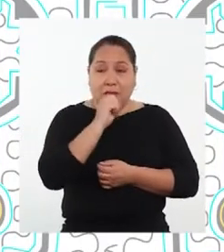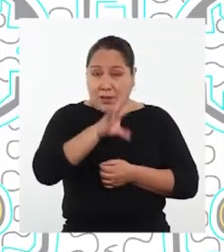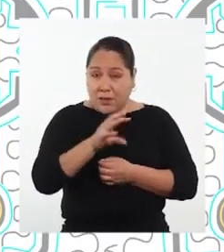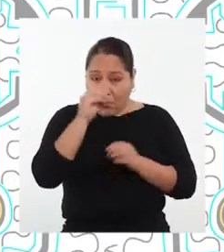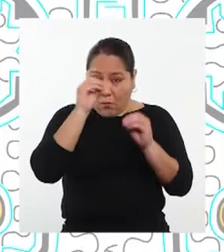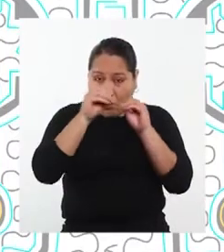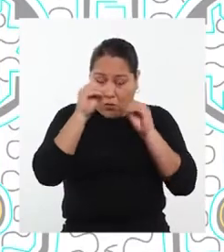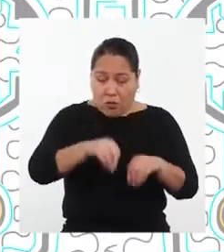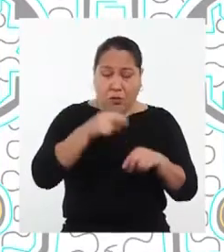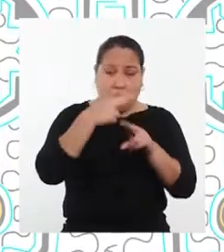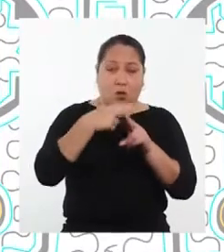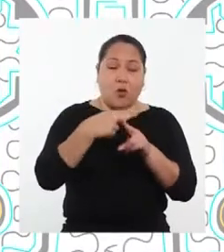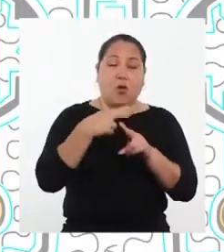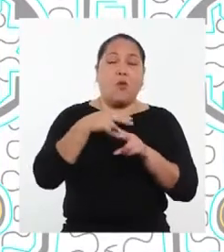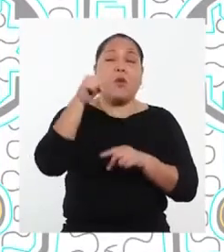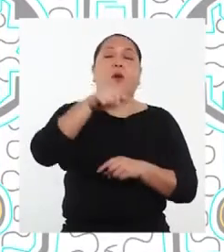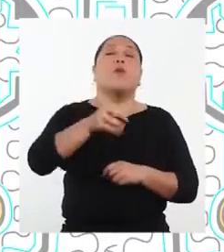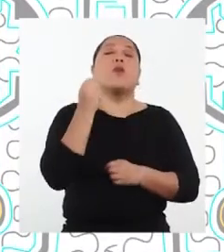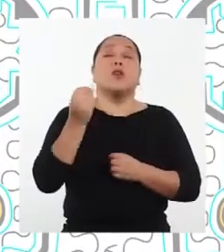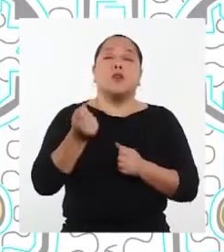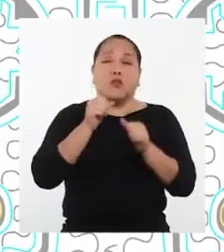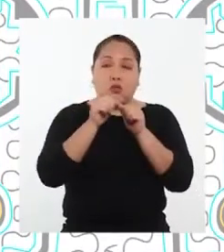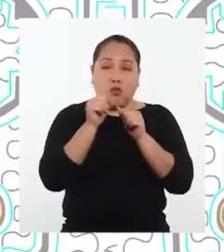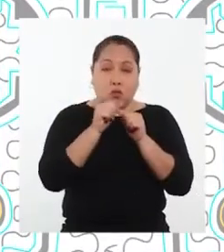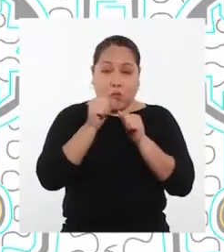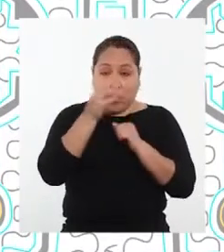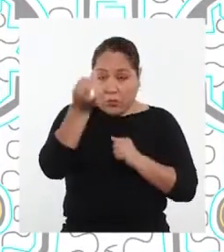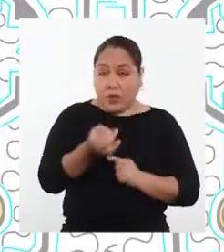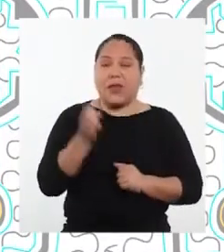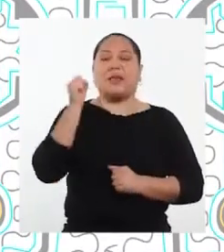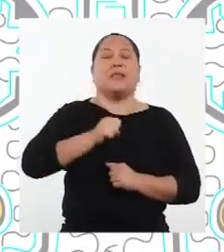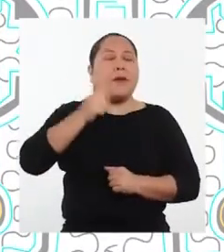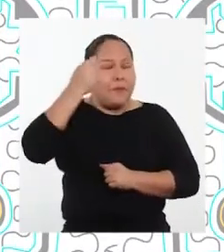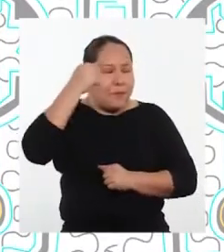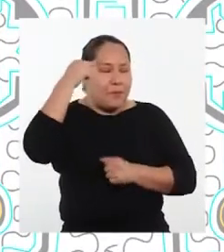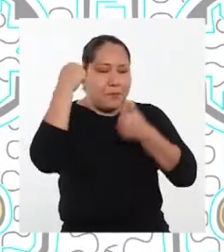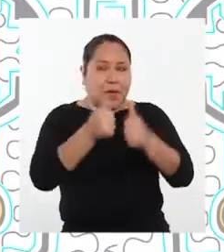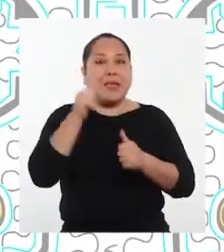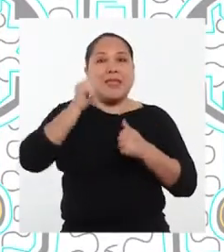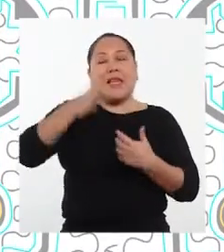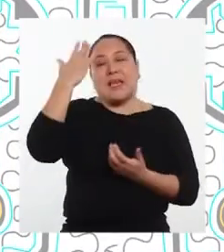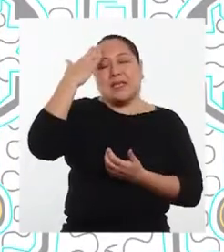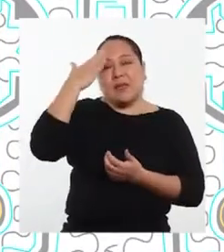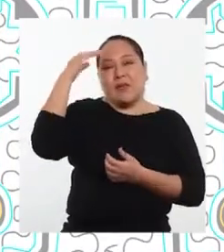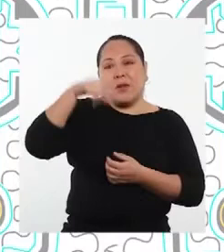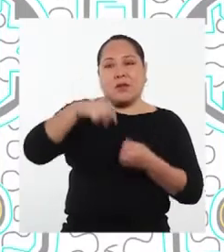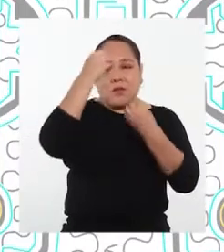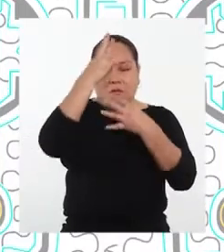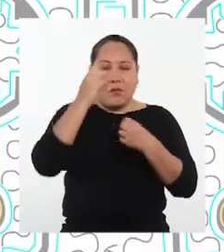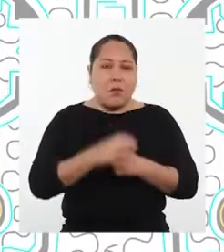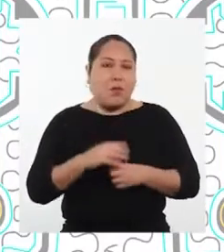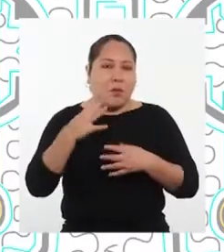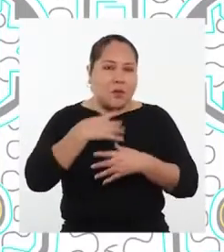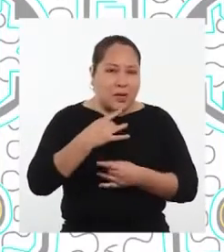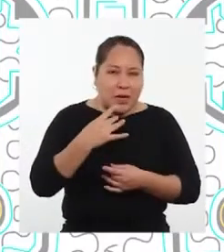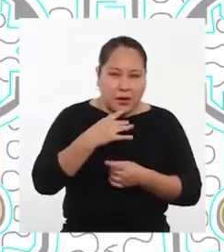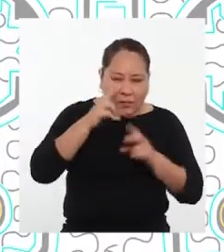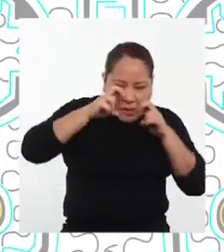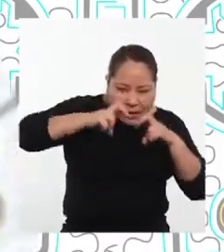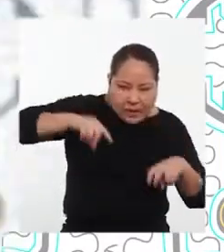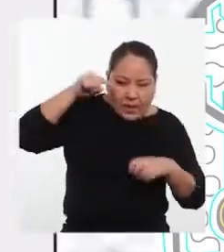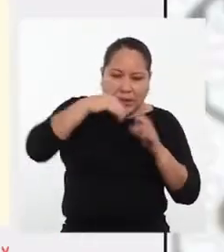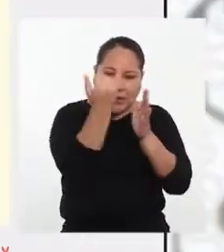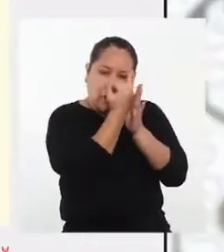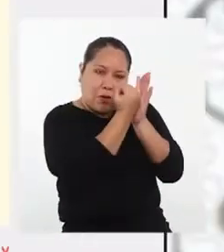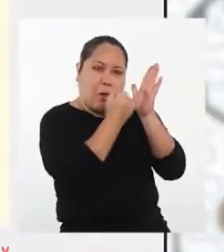cantidades, ¿verdad? Así es, Juan. Bien pensado. Ahora que ya sabemos esta información, vamos a analizar este